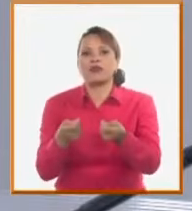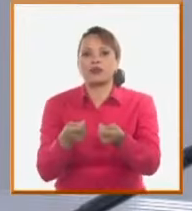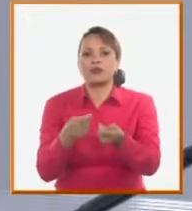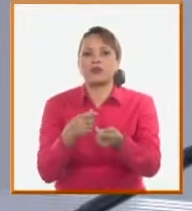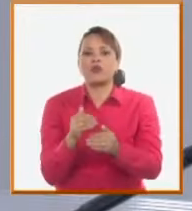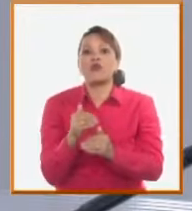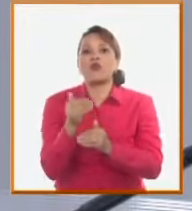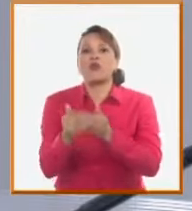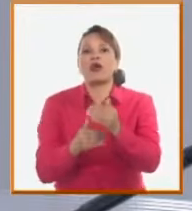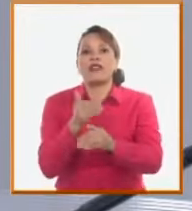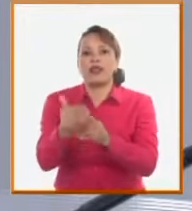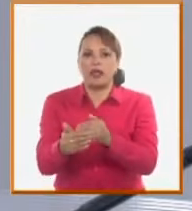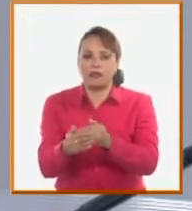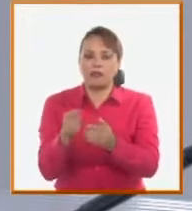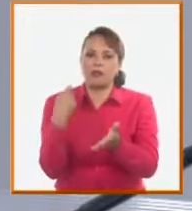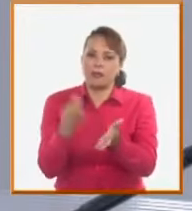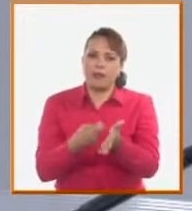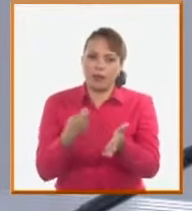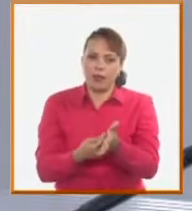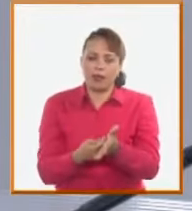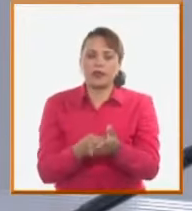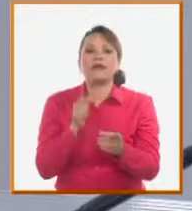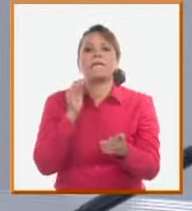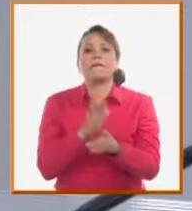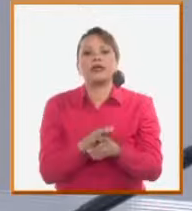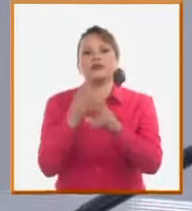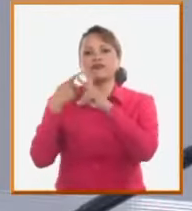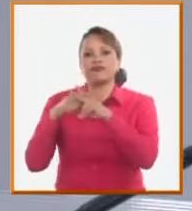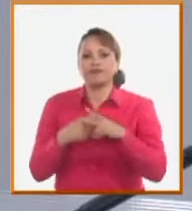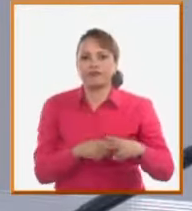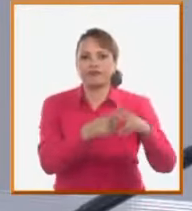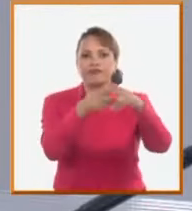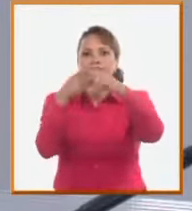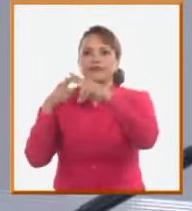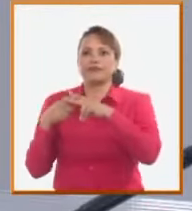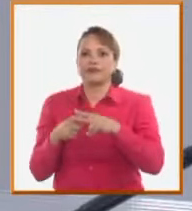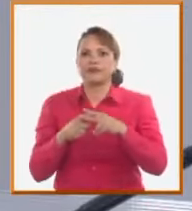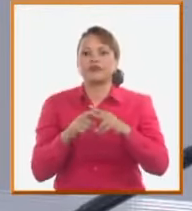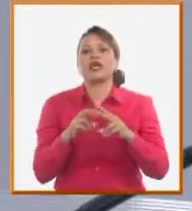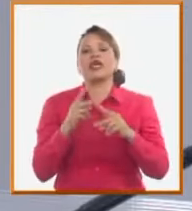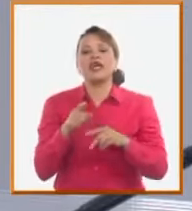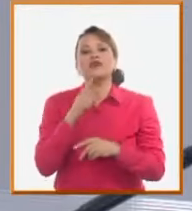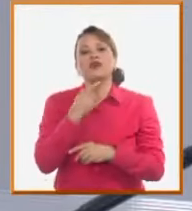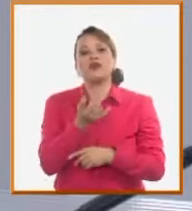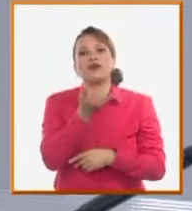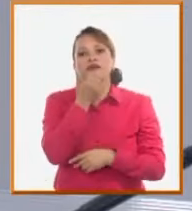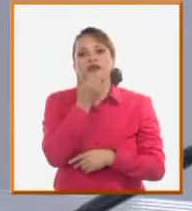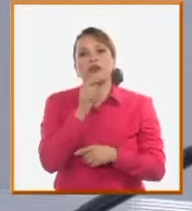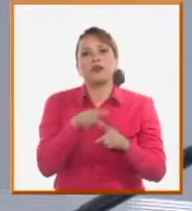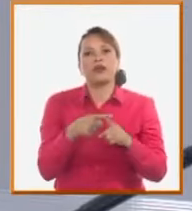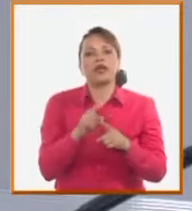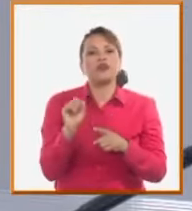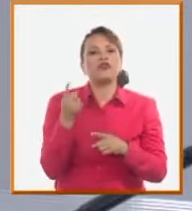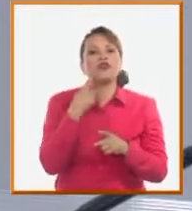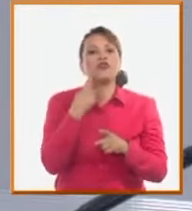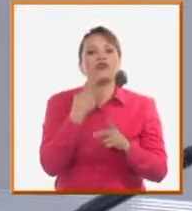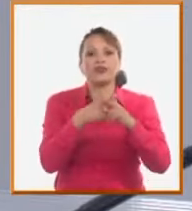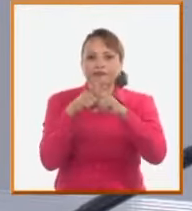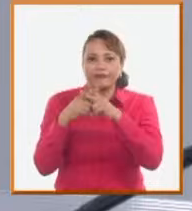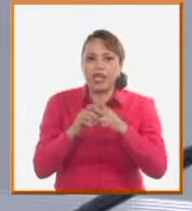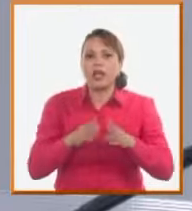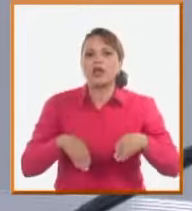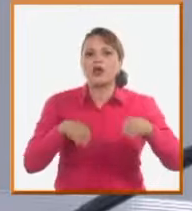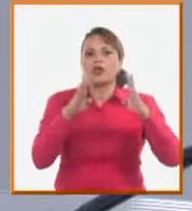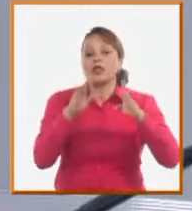indemnización y así la instalación puede comenzar su trabajo de recuperación. Y esto tiene un doble impacto, no solo se recupera la instalación, sino